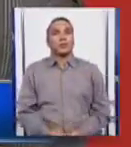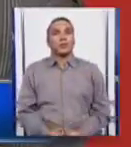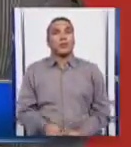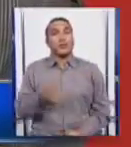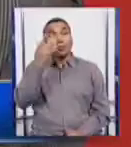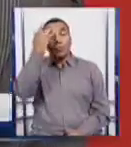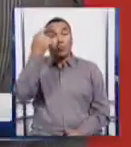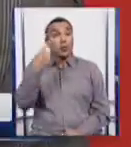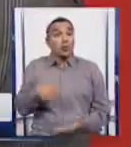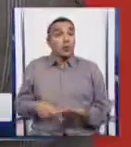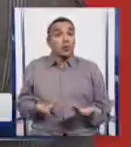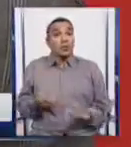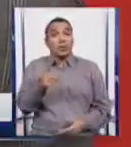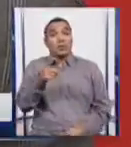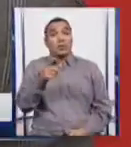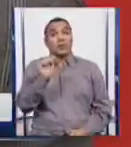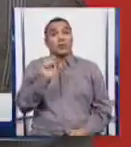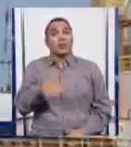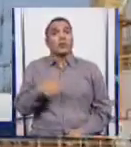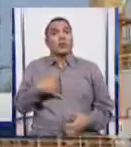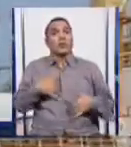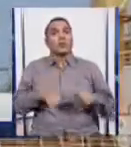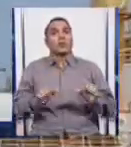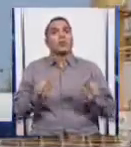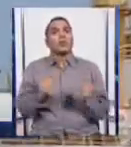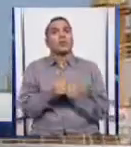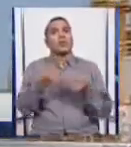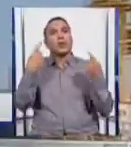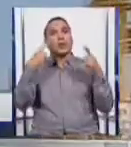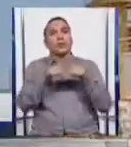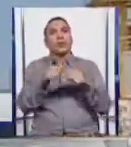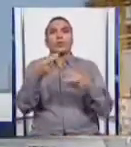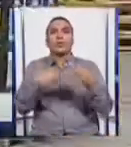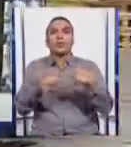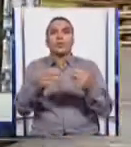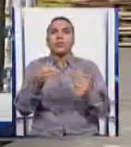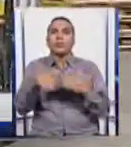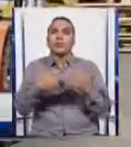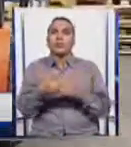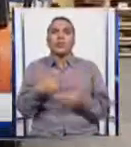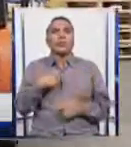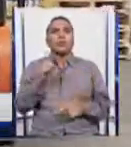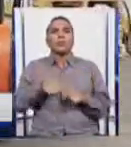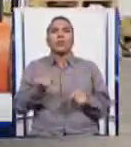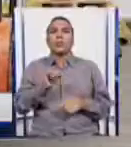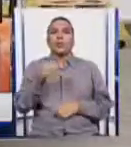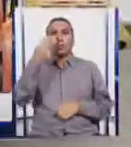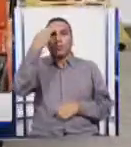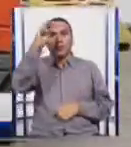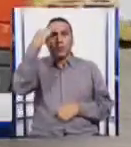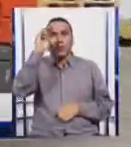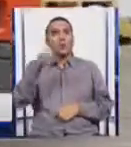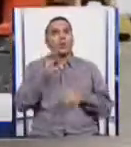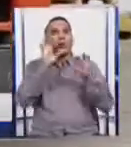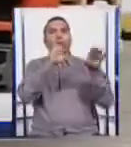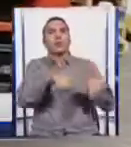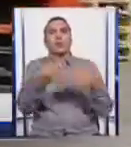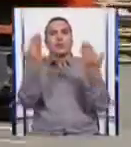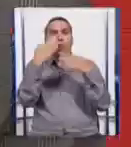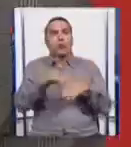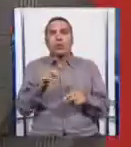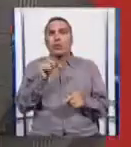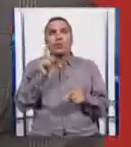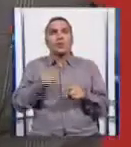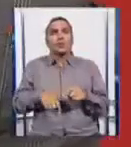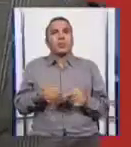porque él va a seguir promoviendo acuerdos comerciales. Que no nos pase lo que le pasó a México, donde la agricultura se acabó. Que no nos